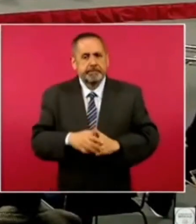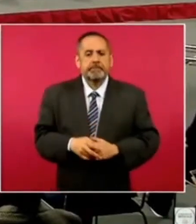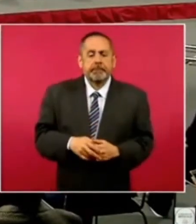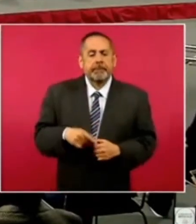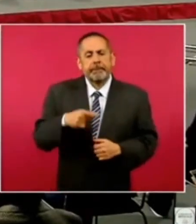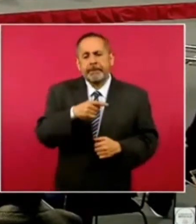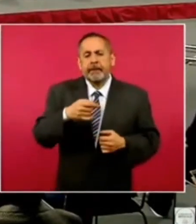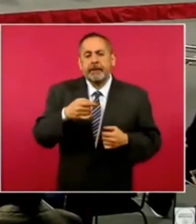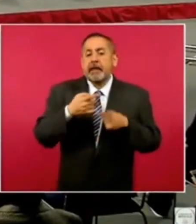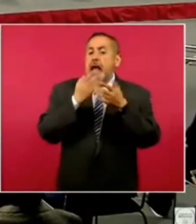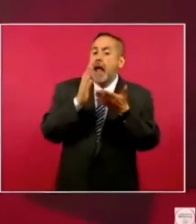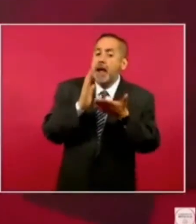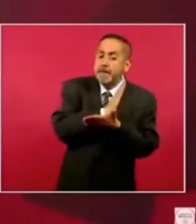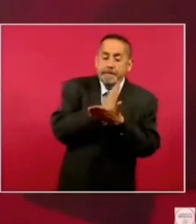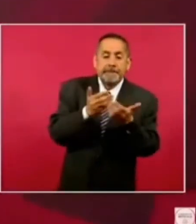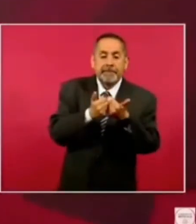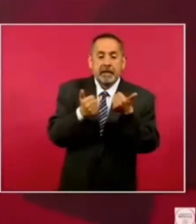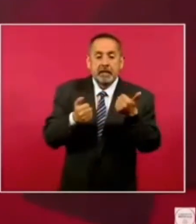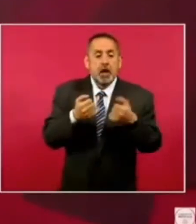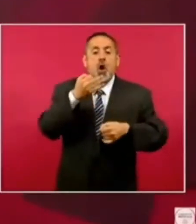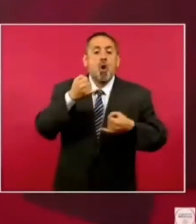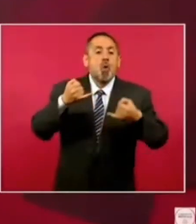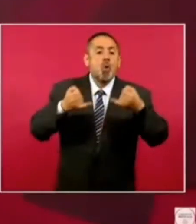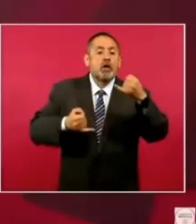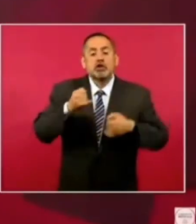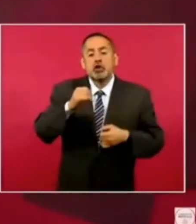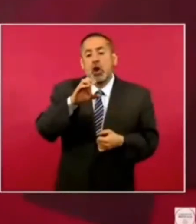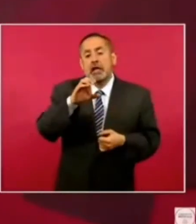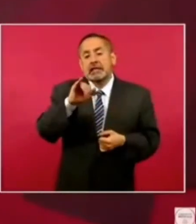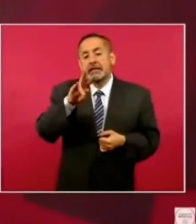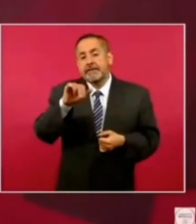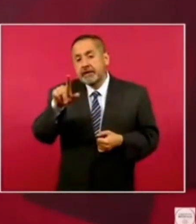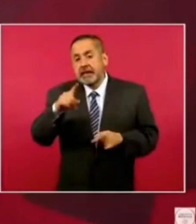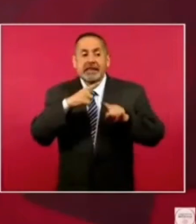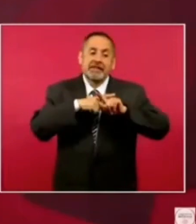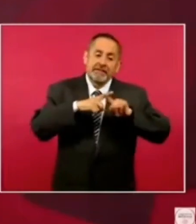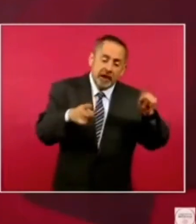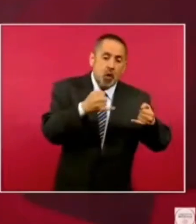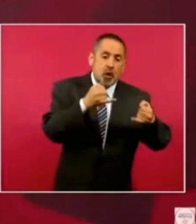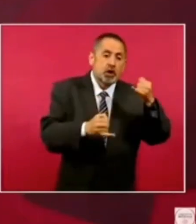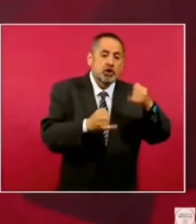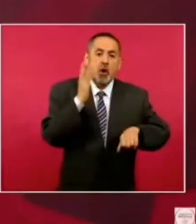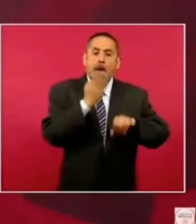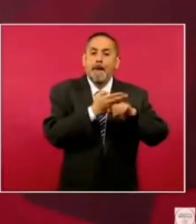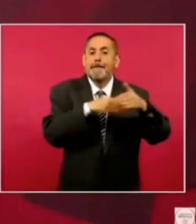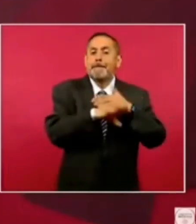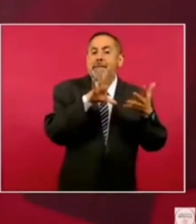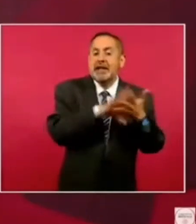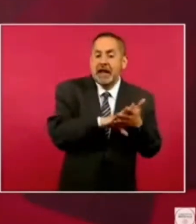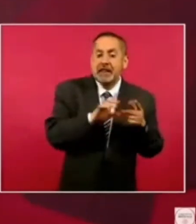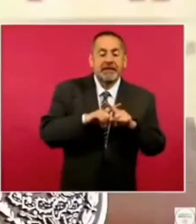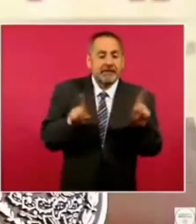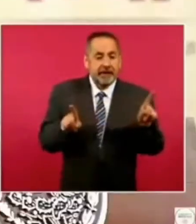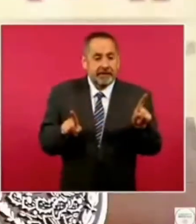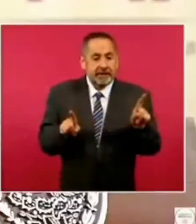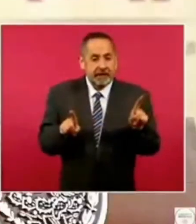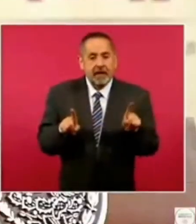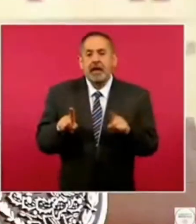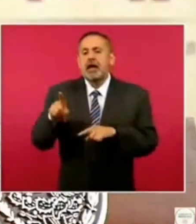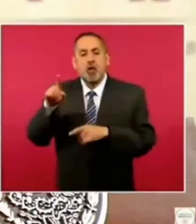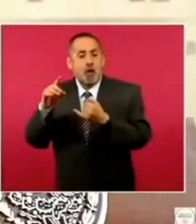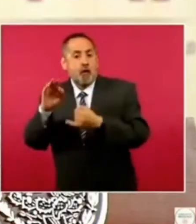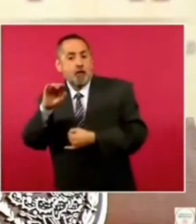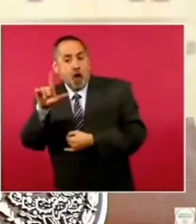es independiente al juicio penal al que está sujeto García Luna en Brooklyn, Nueva